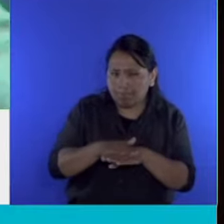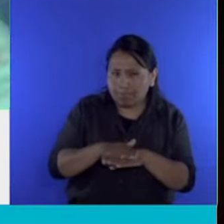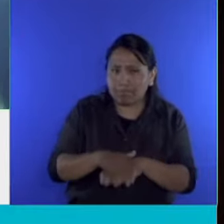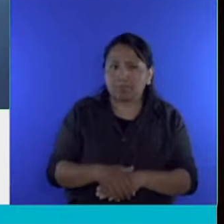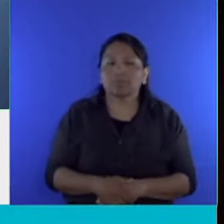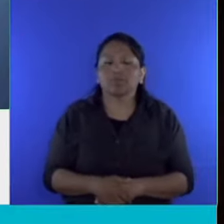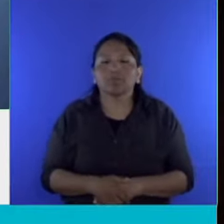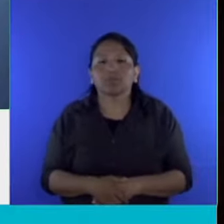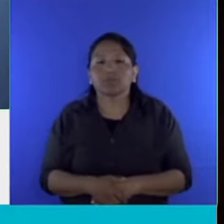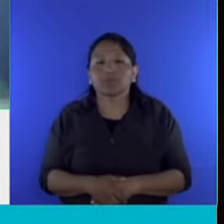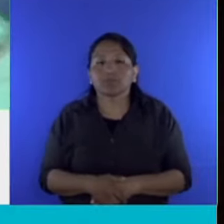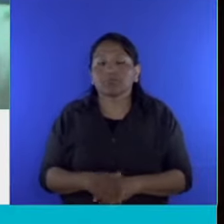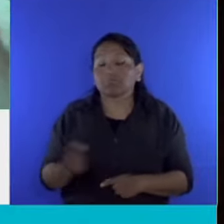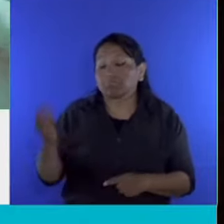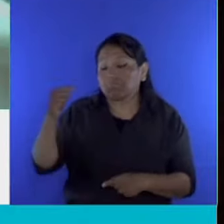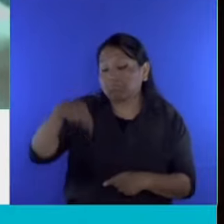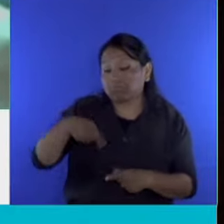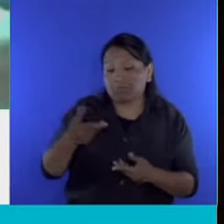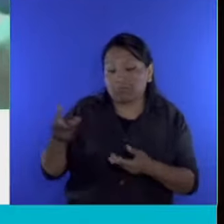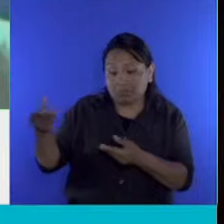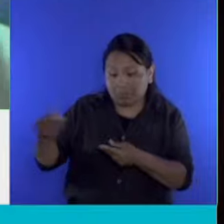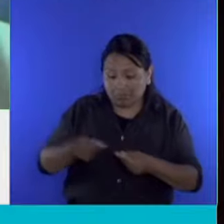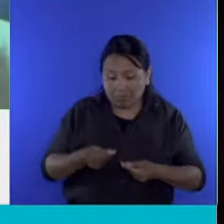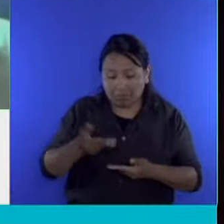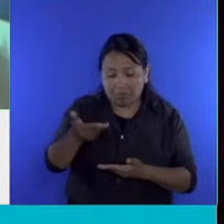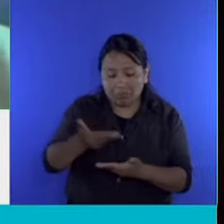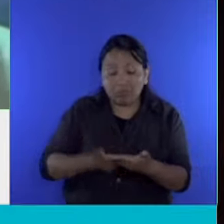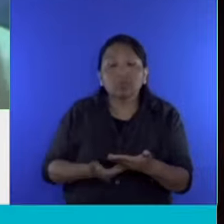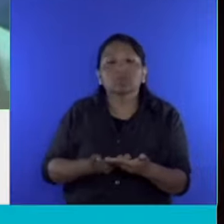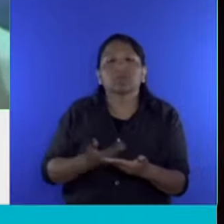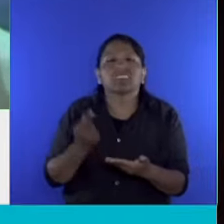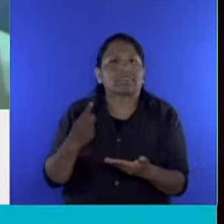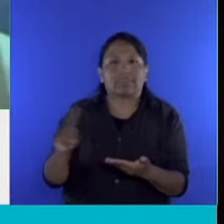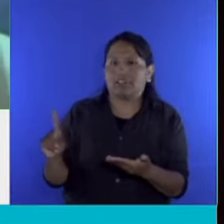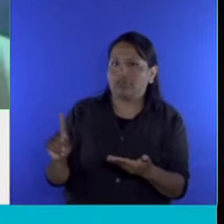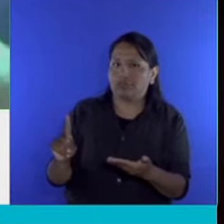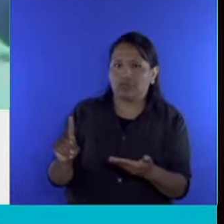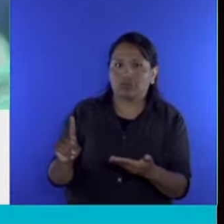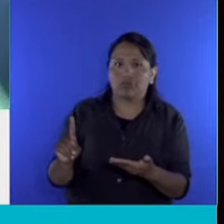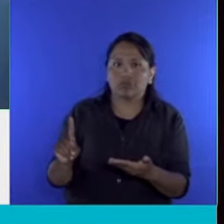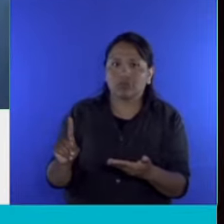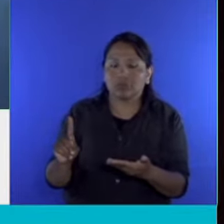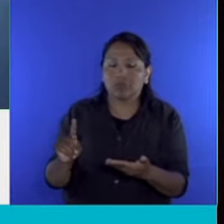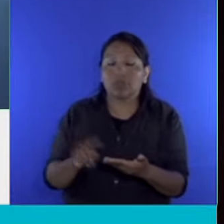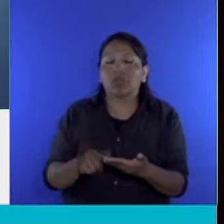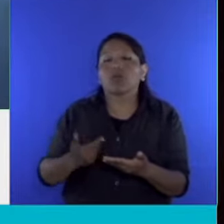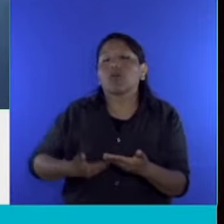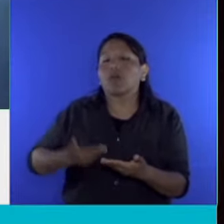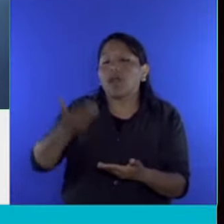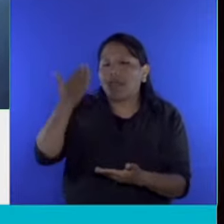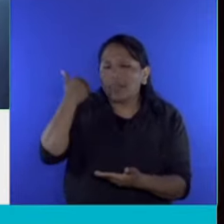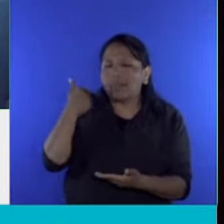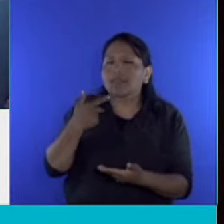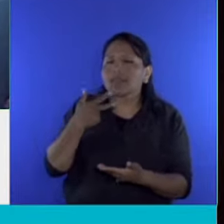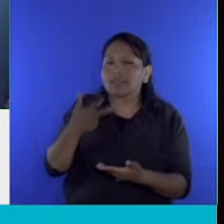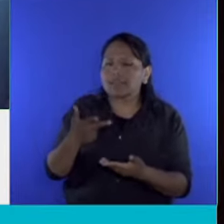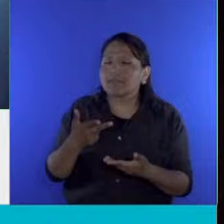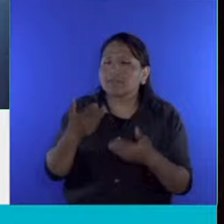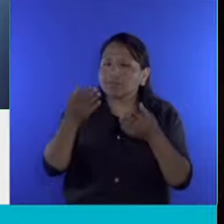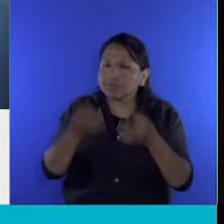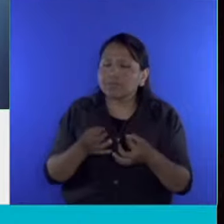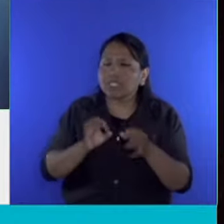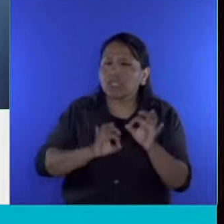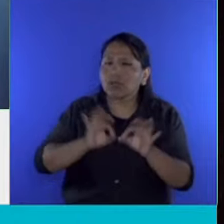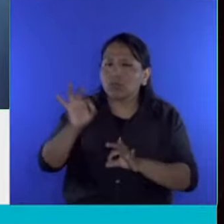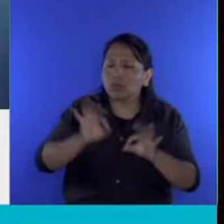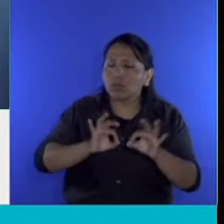y llegamos acá con un texto distinto decía antes que que antes de referirme concretamente al